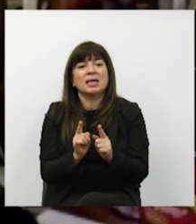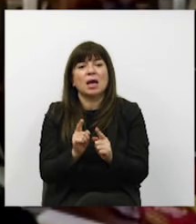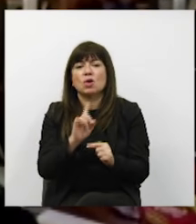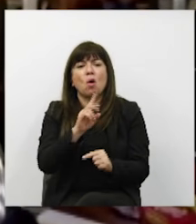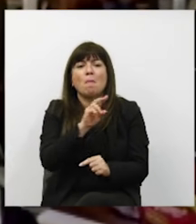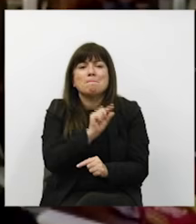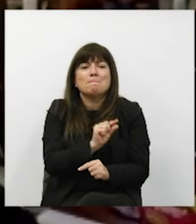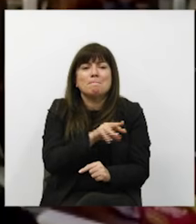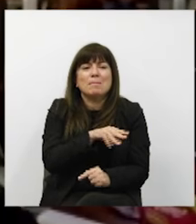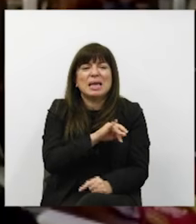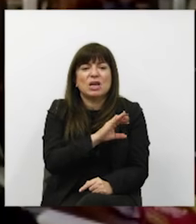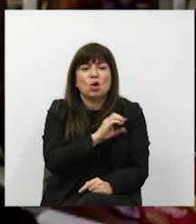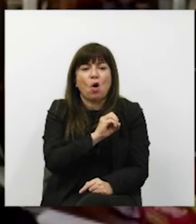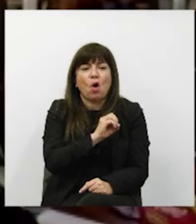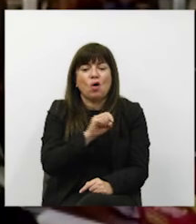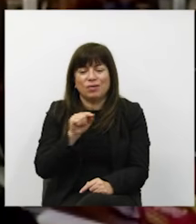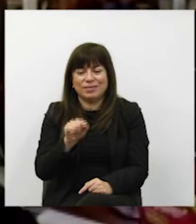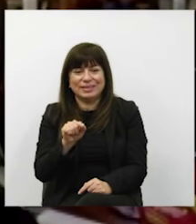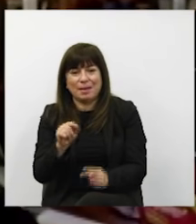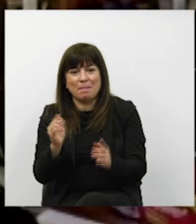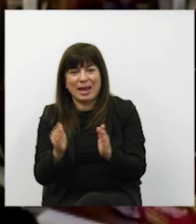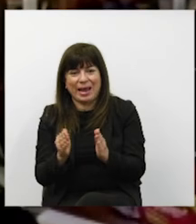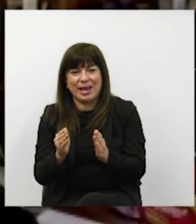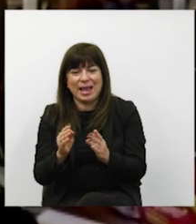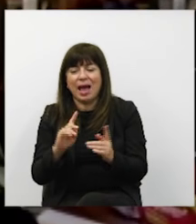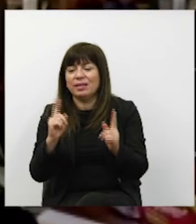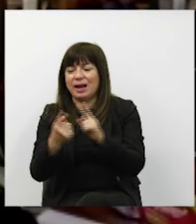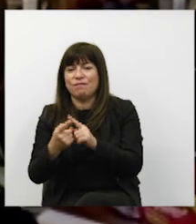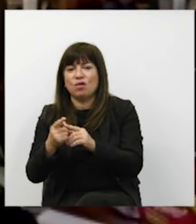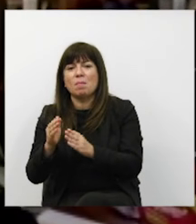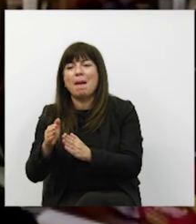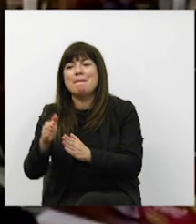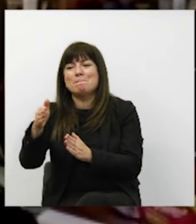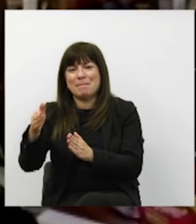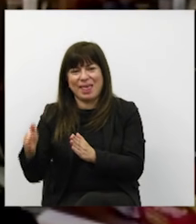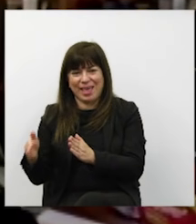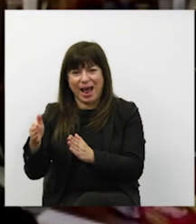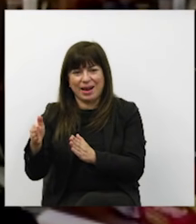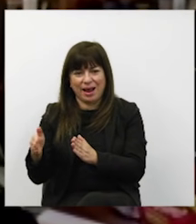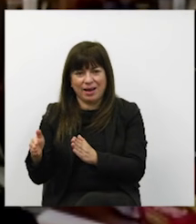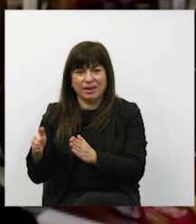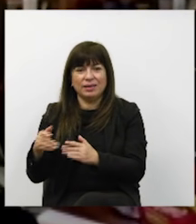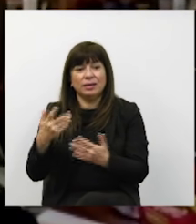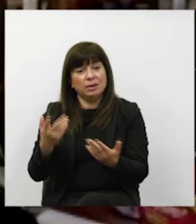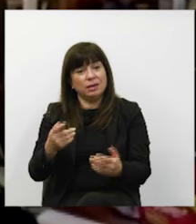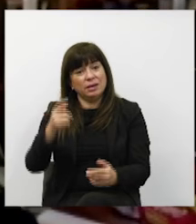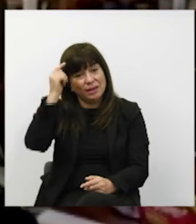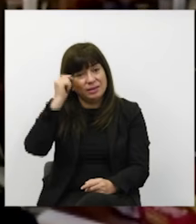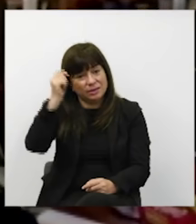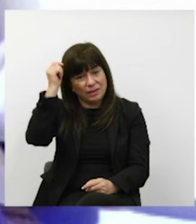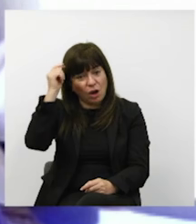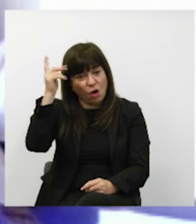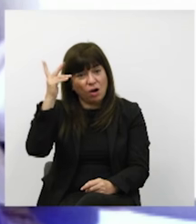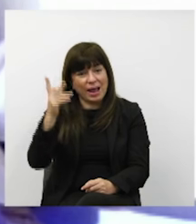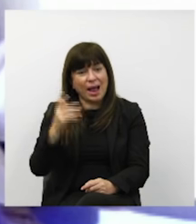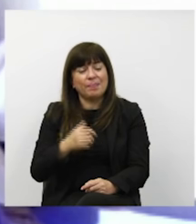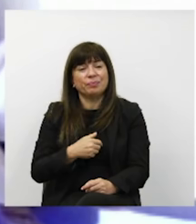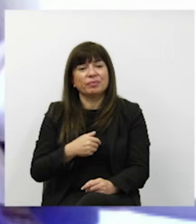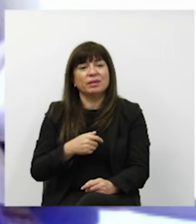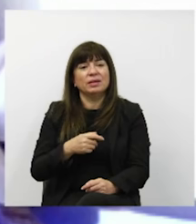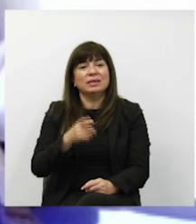y las pequeñas en medianas empresas. Esta es toda una teoría de nuestro querido amigo Nicolás Santiago Levy, el